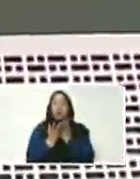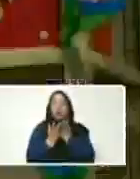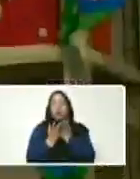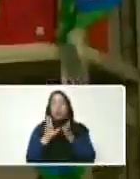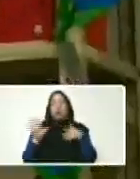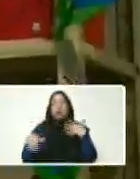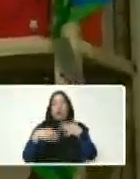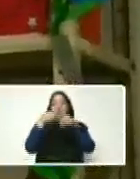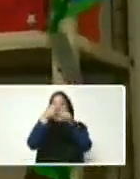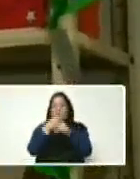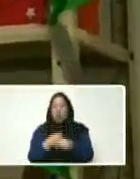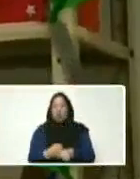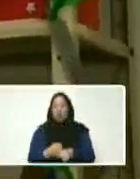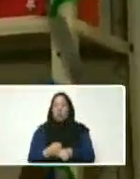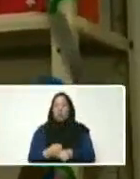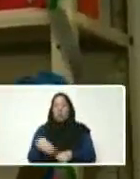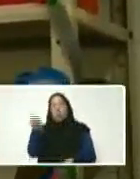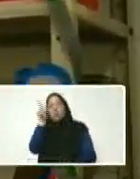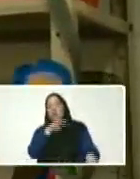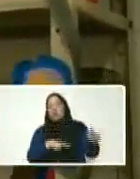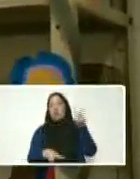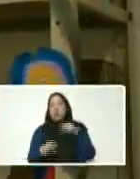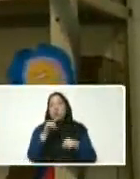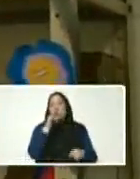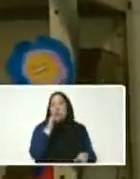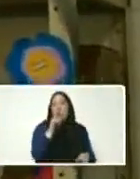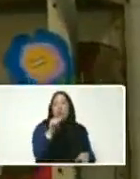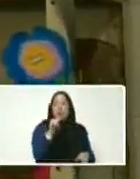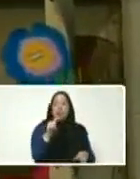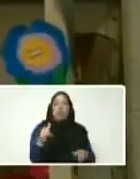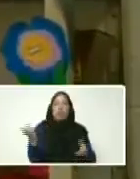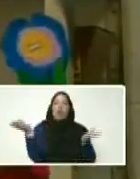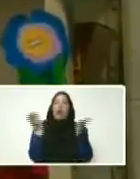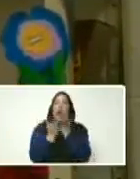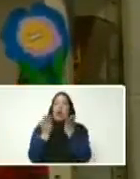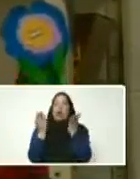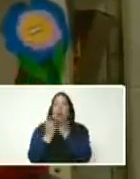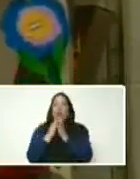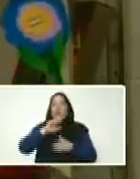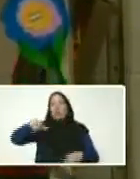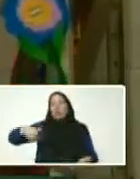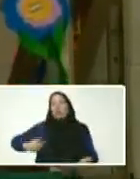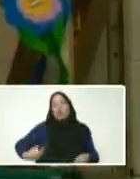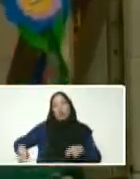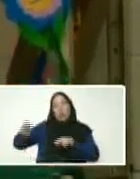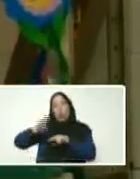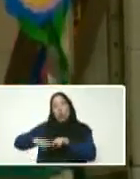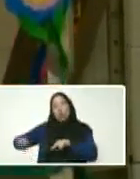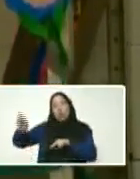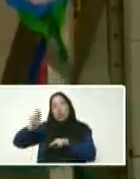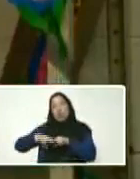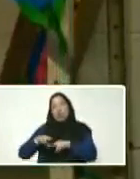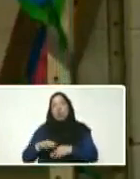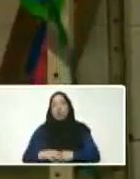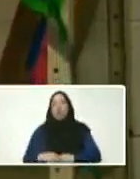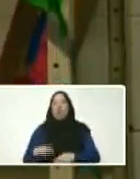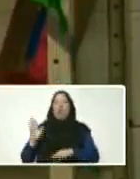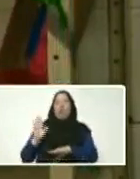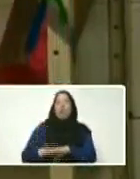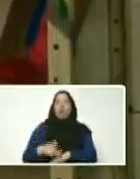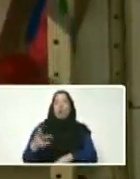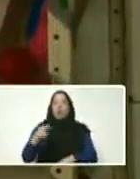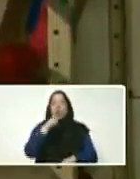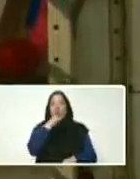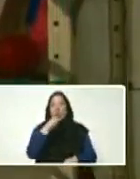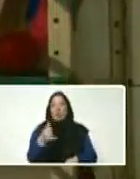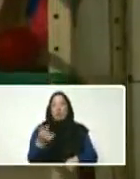estamos esperando y ansiosos el regreso a clase de todos nuestros niños y niñas, porque lo que van